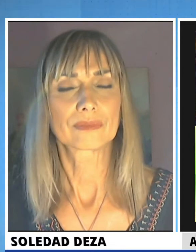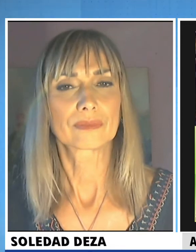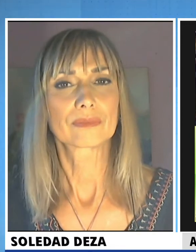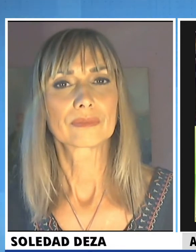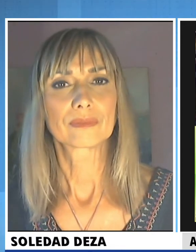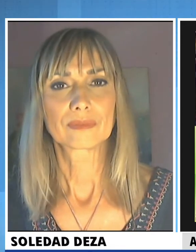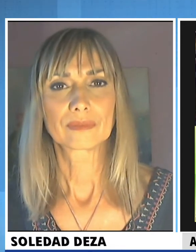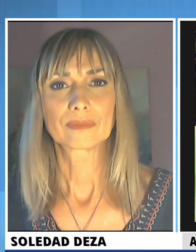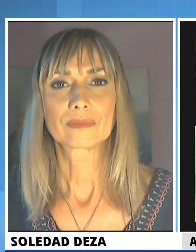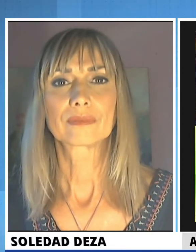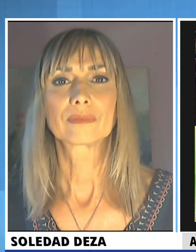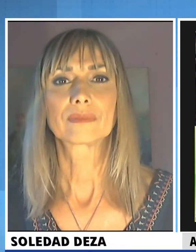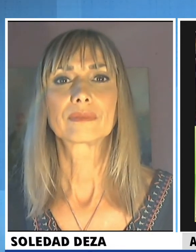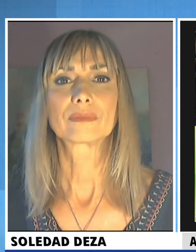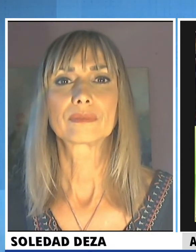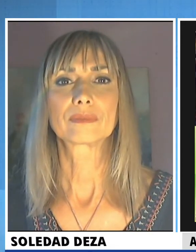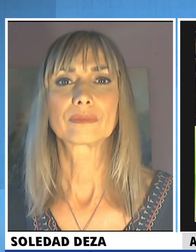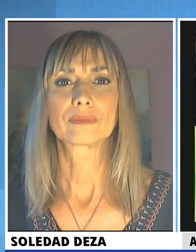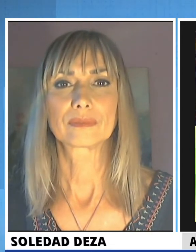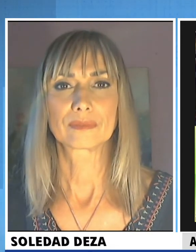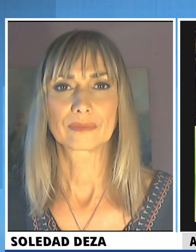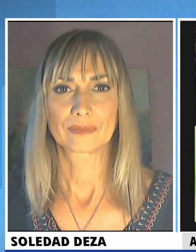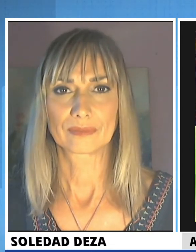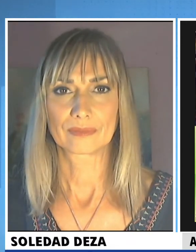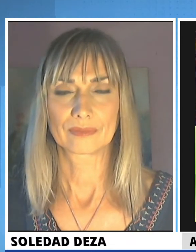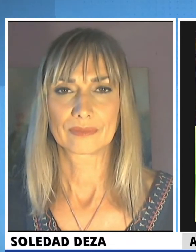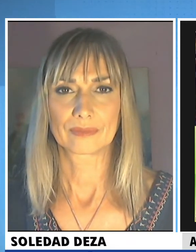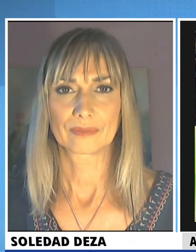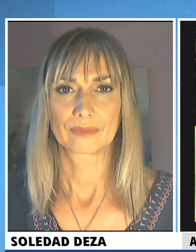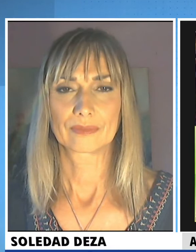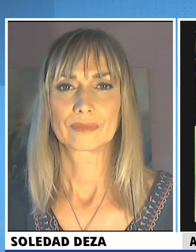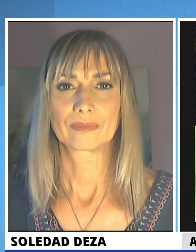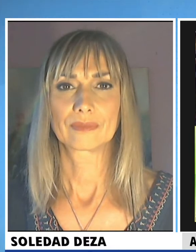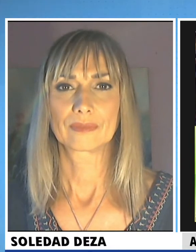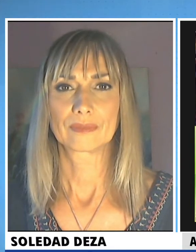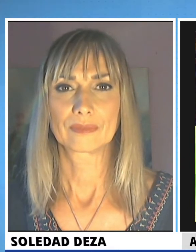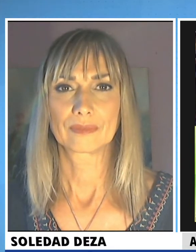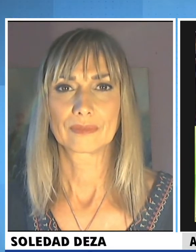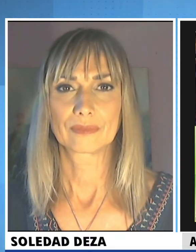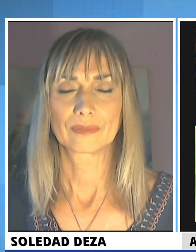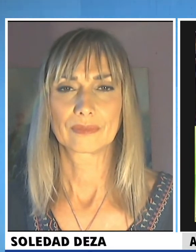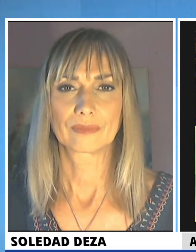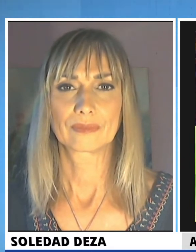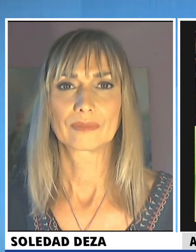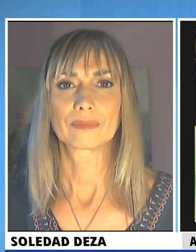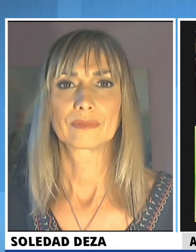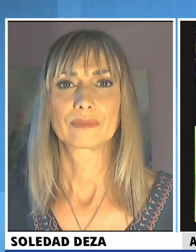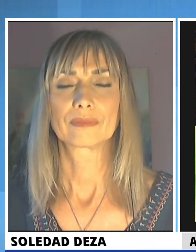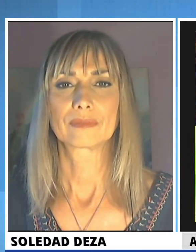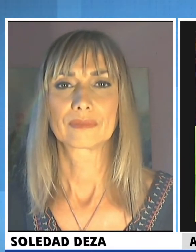sistema de igual proxenetismo, ¿no? No es idéntico, pero igual. Me parece